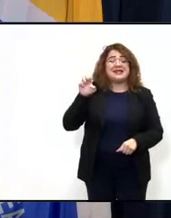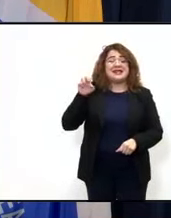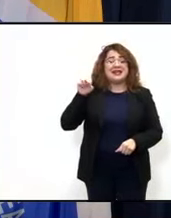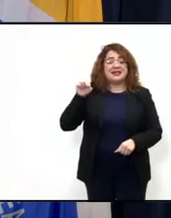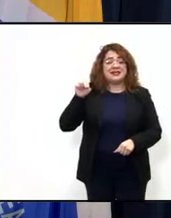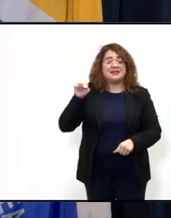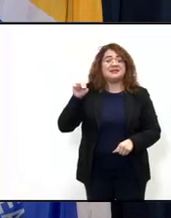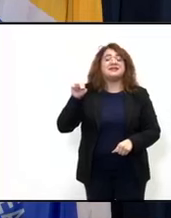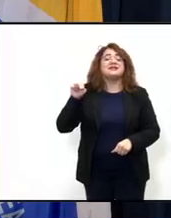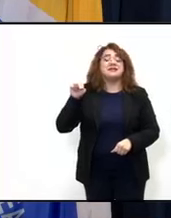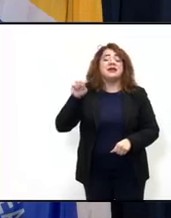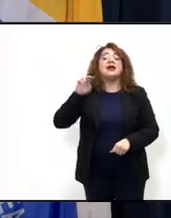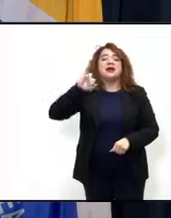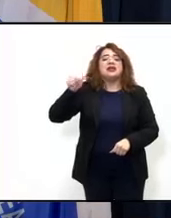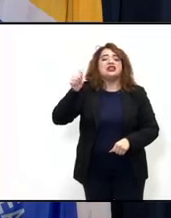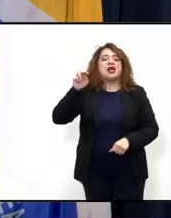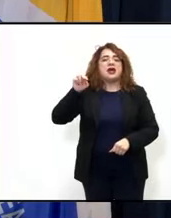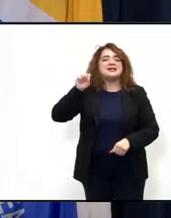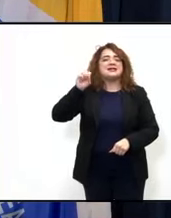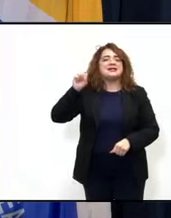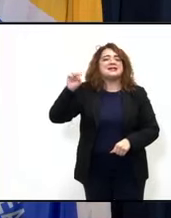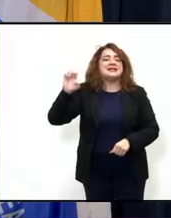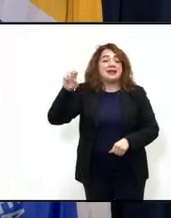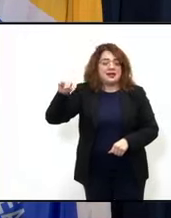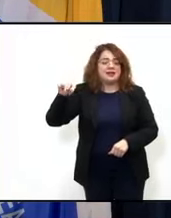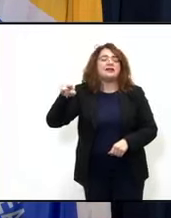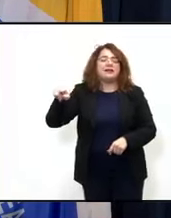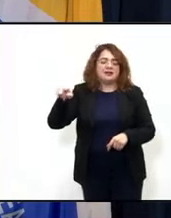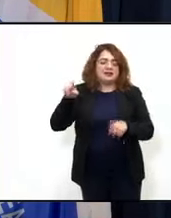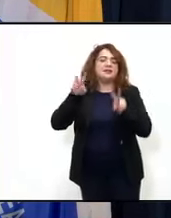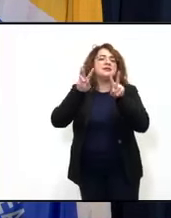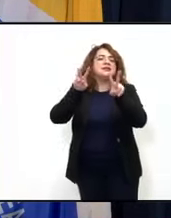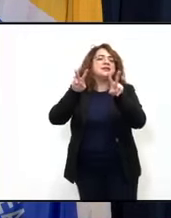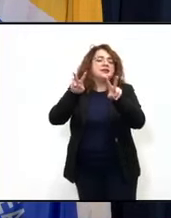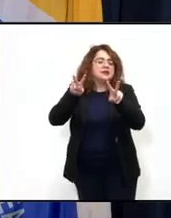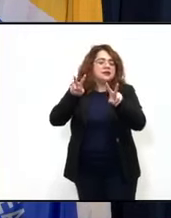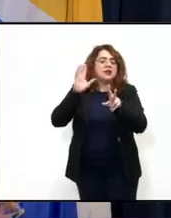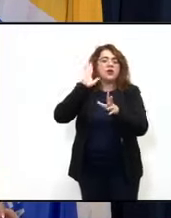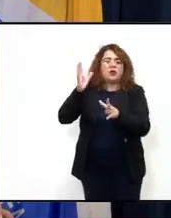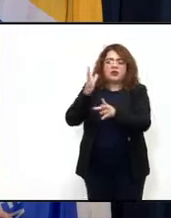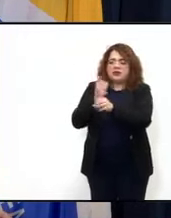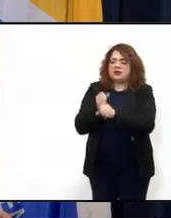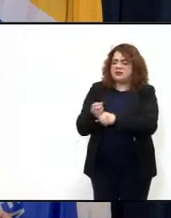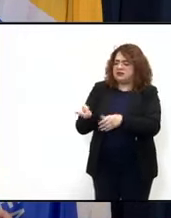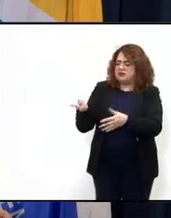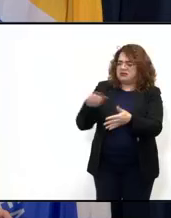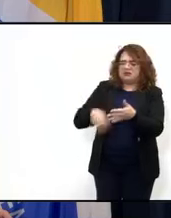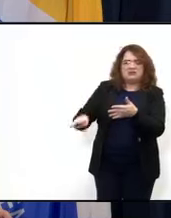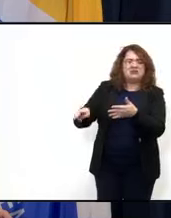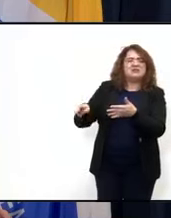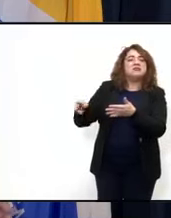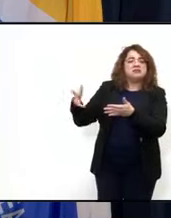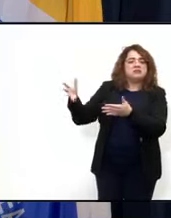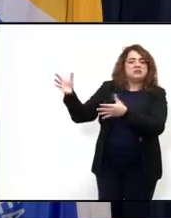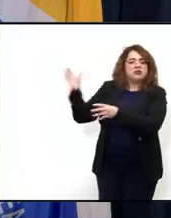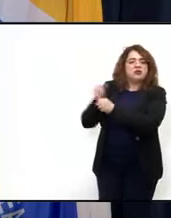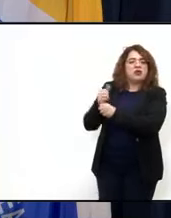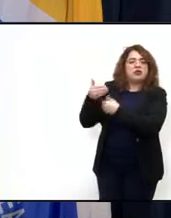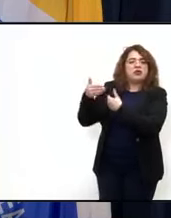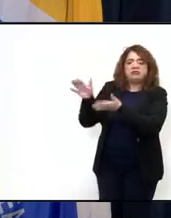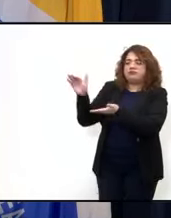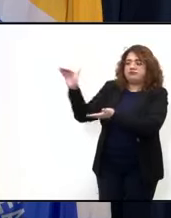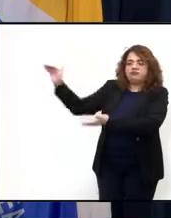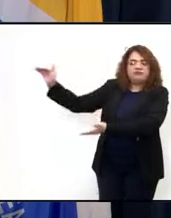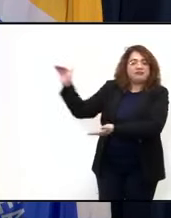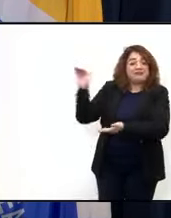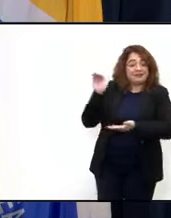como Johnson & Johnson, que esperamos ver en Long Beach en las próximas 2 semanas. Esa es la vacuna